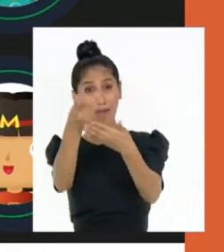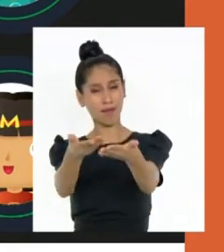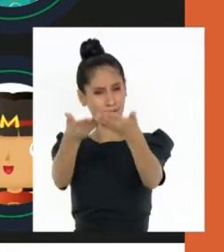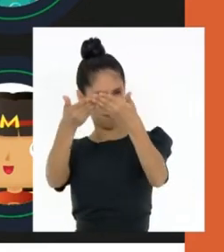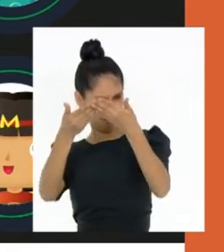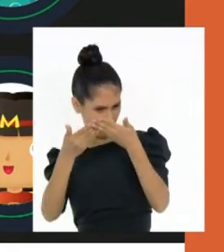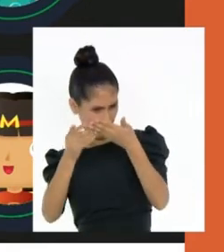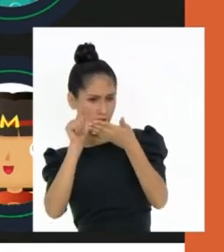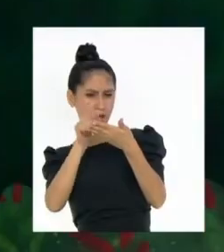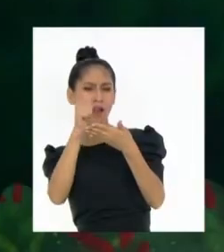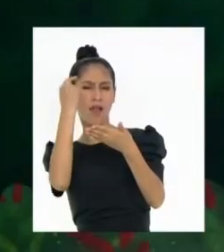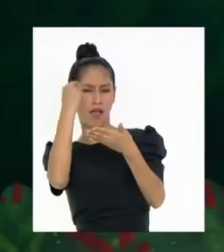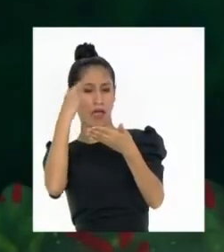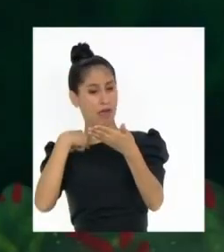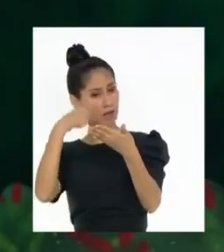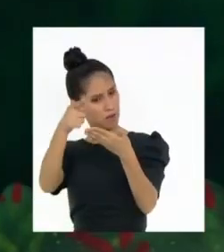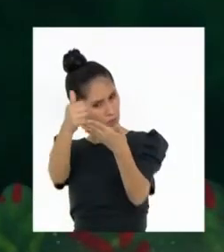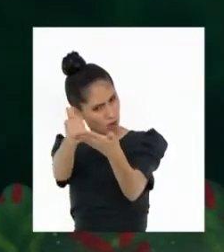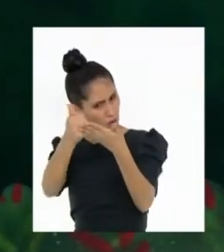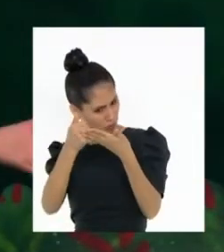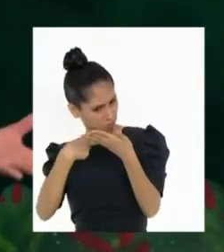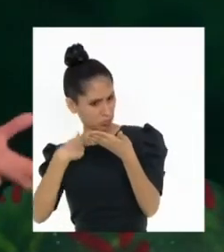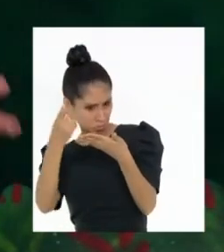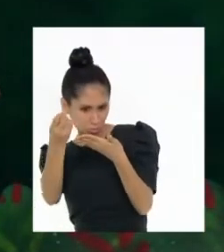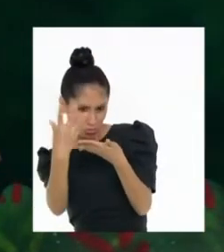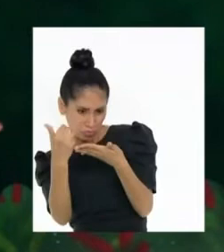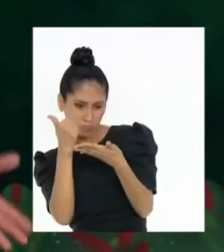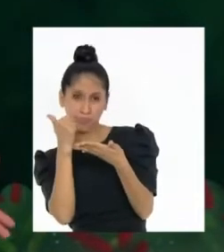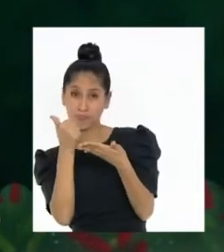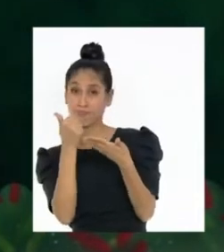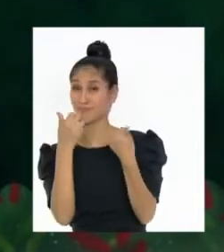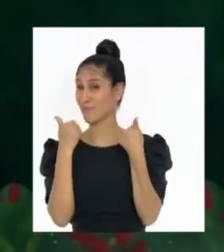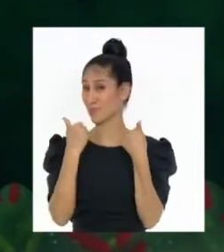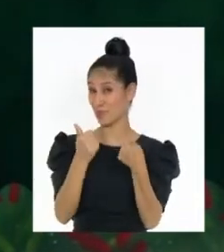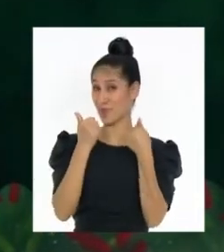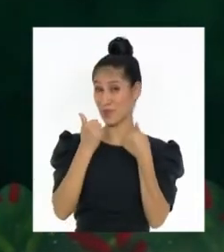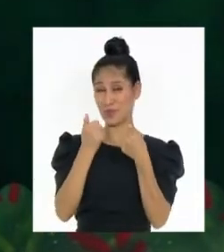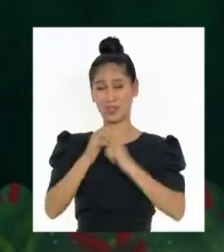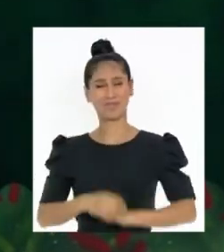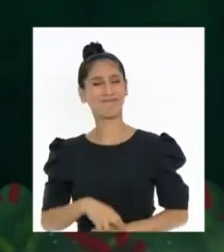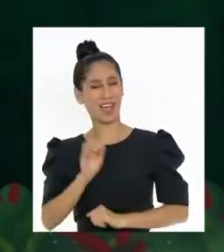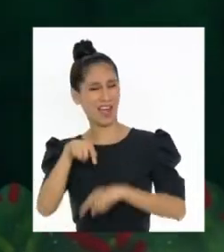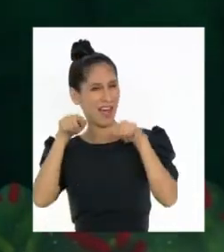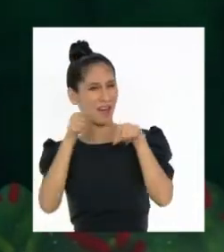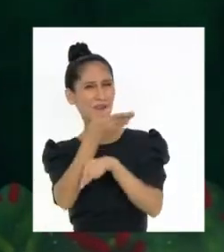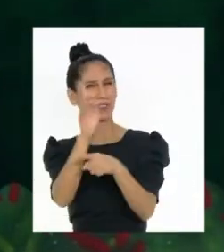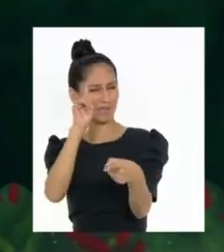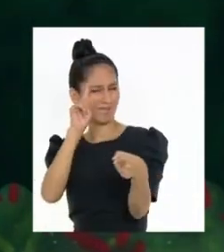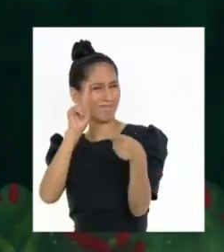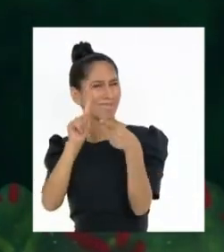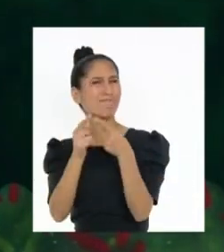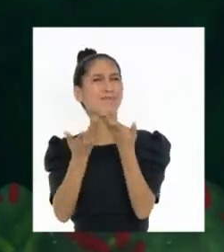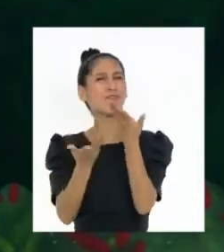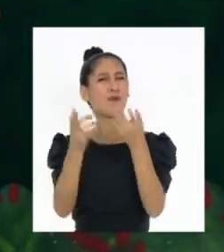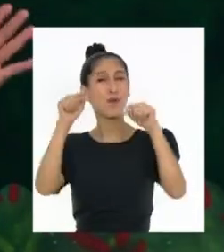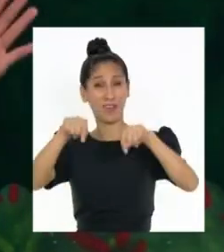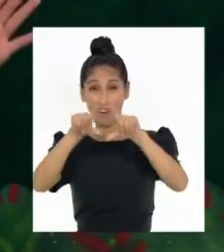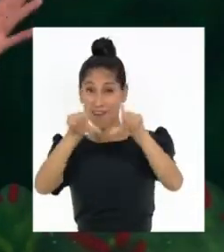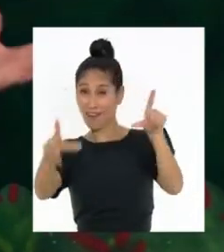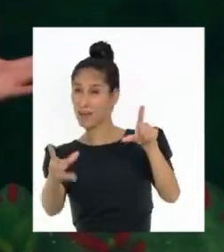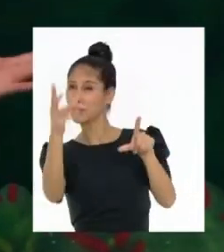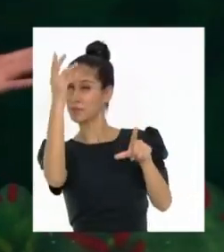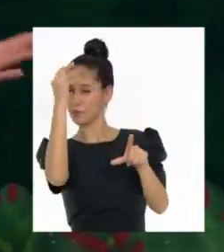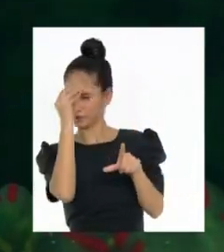y todas las personas? ¡Qué gran juego, Edwin y Yari María! La misión de hoy nos permitió conocer cómo